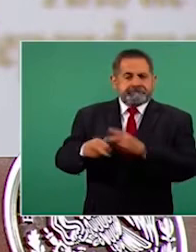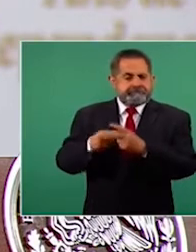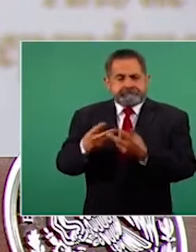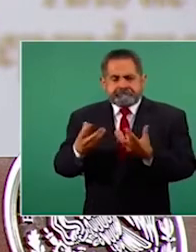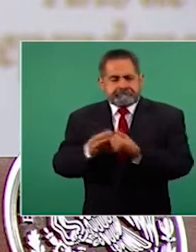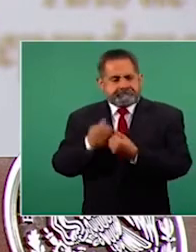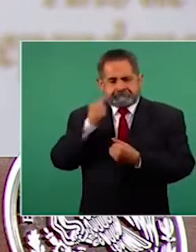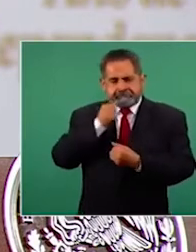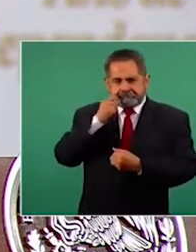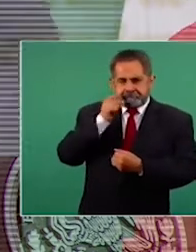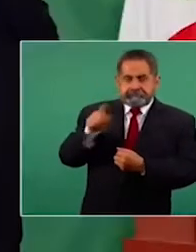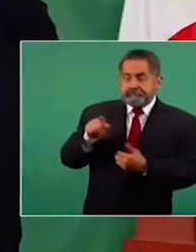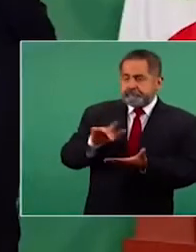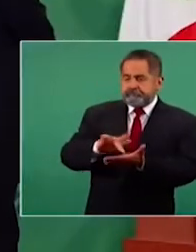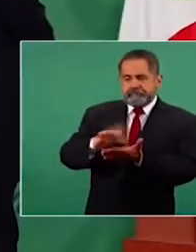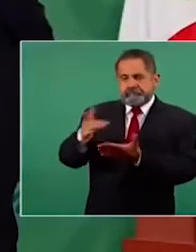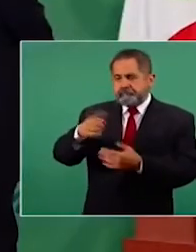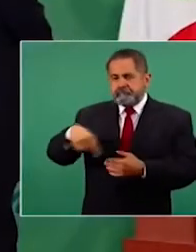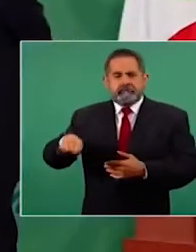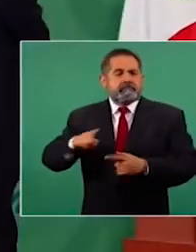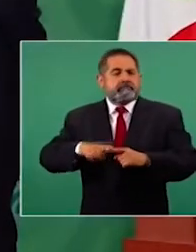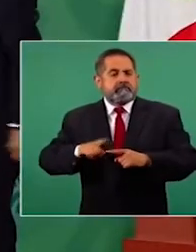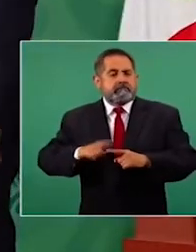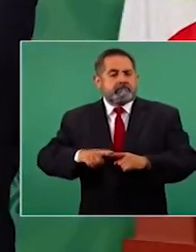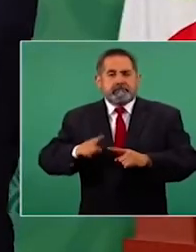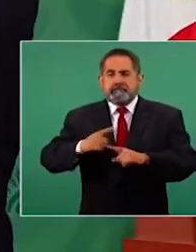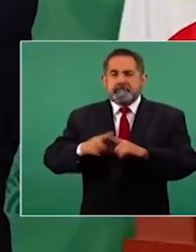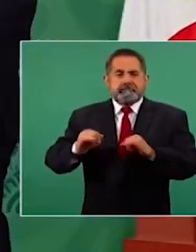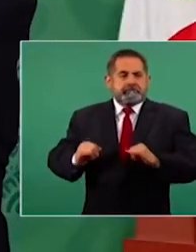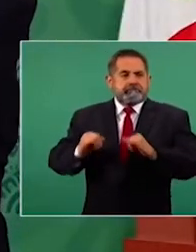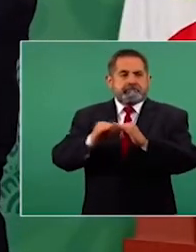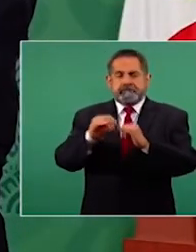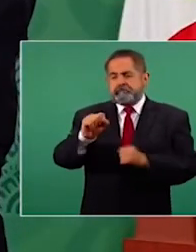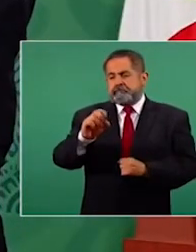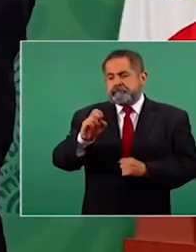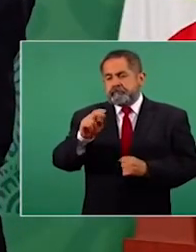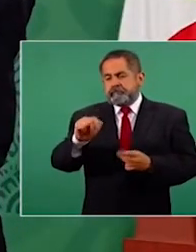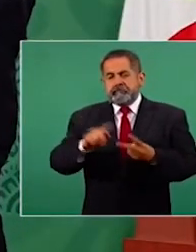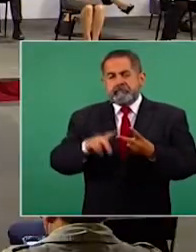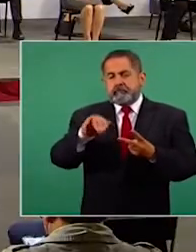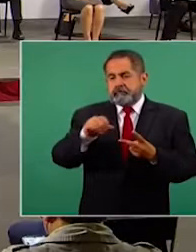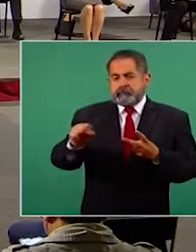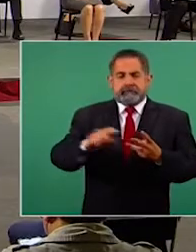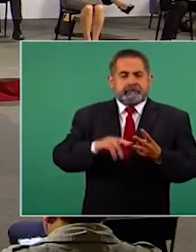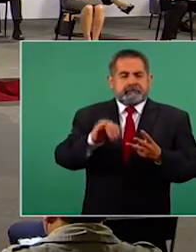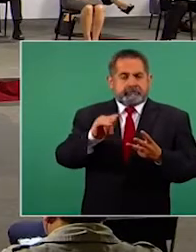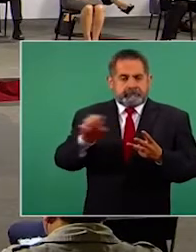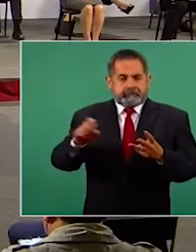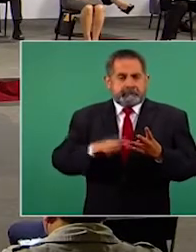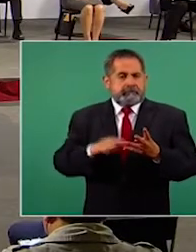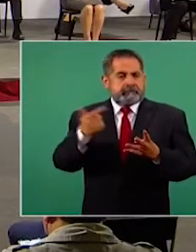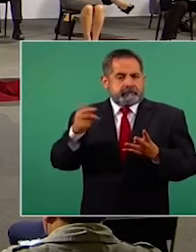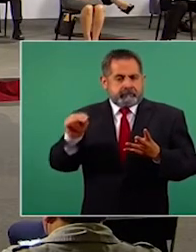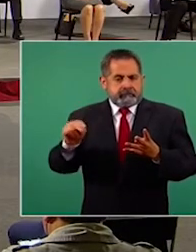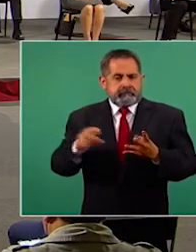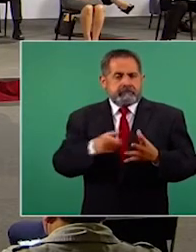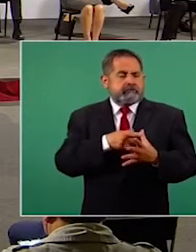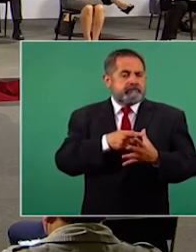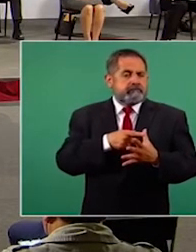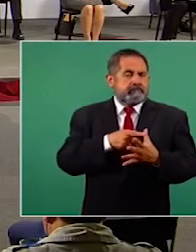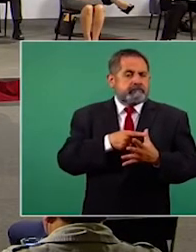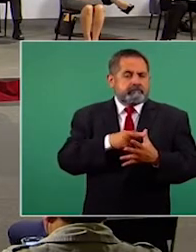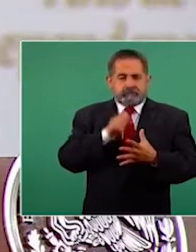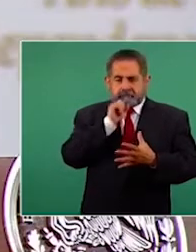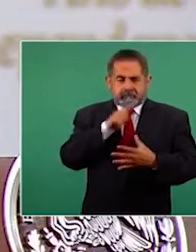como siempre lo han hecho y a quien agradezco mucho, a nuestras instituciones como es EDENA, IMSS, ISTE, Guardia Nacional, así como